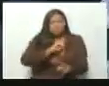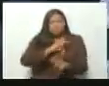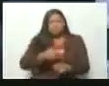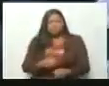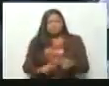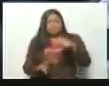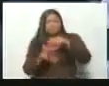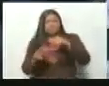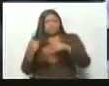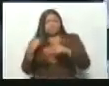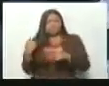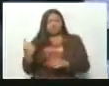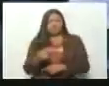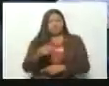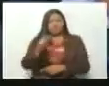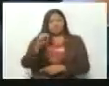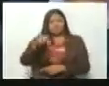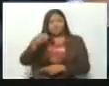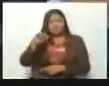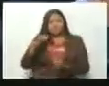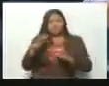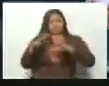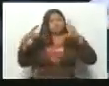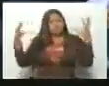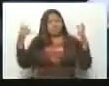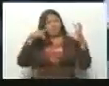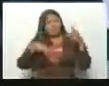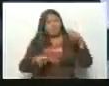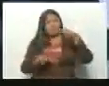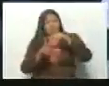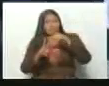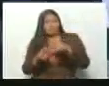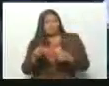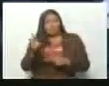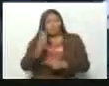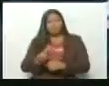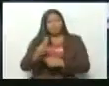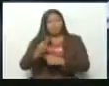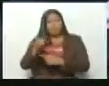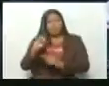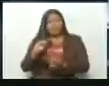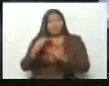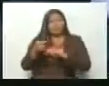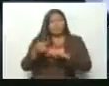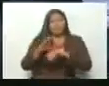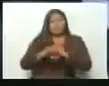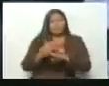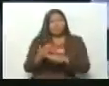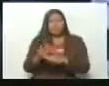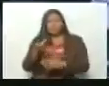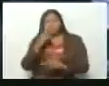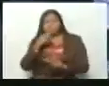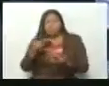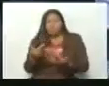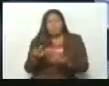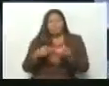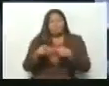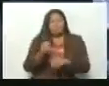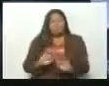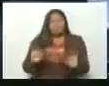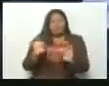BTV tenía un transmisor Toshiba, que son los grandes transmisores de BTV, ya tú no puedes utilizar ese transmisor Toshiba porque ya no te lo van a